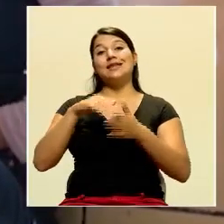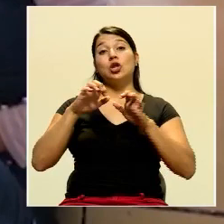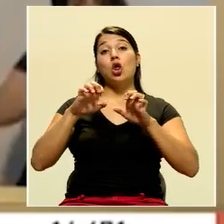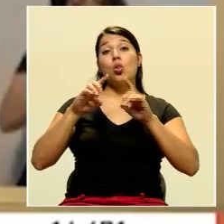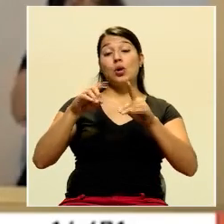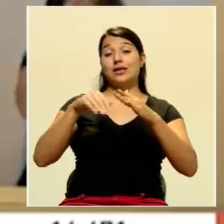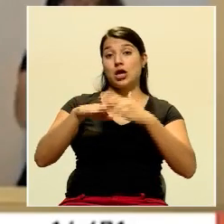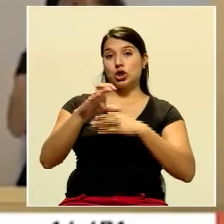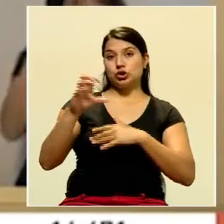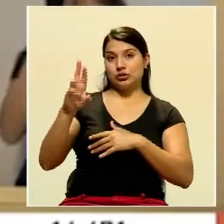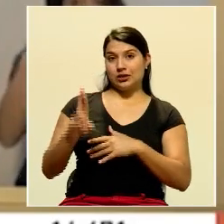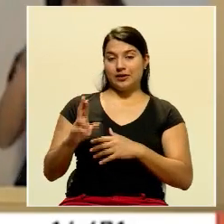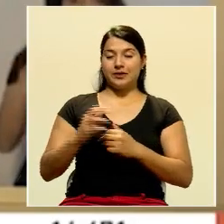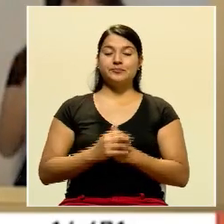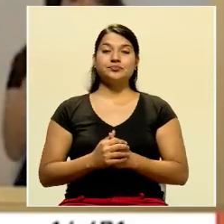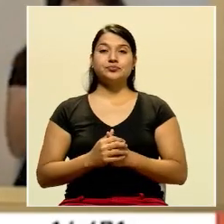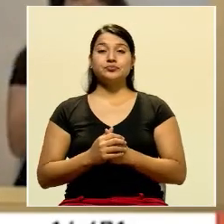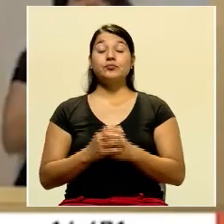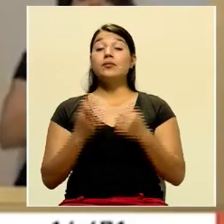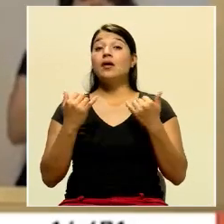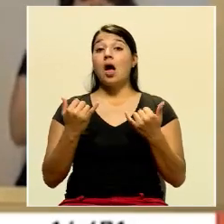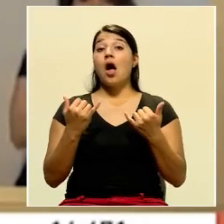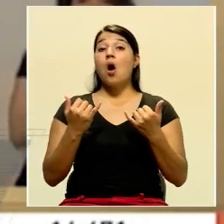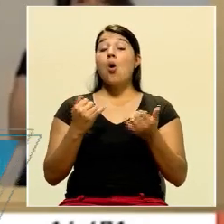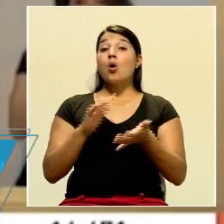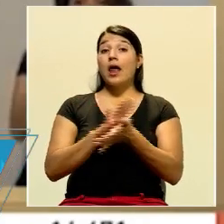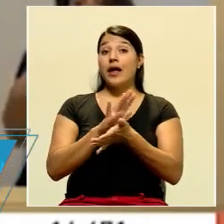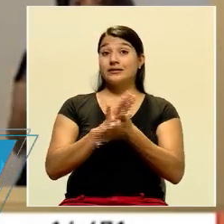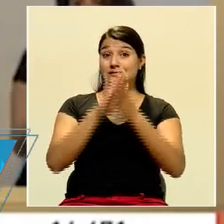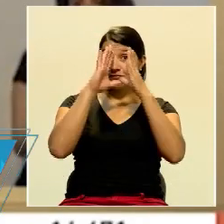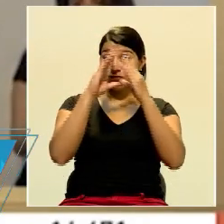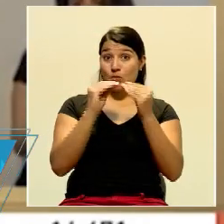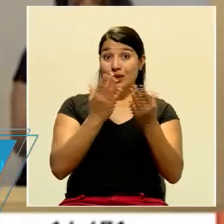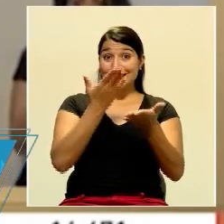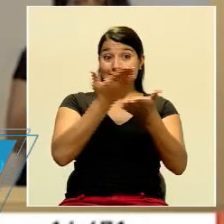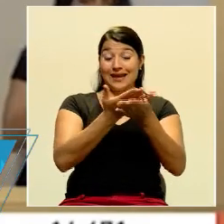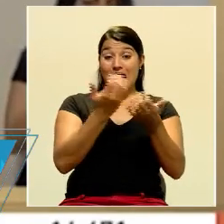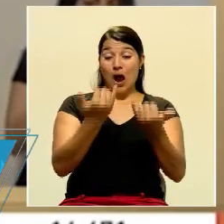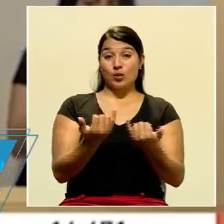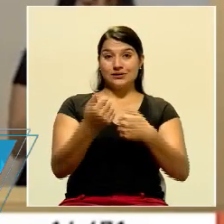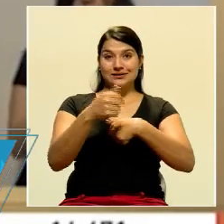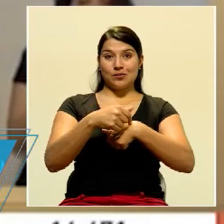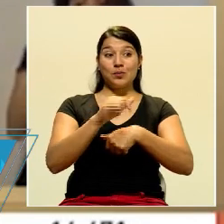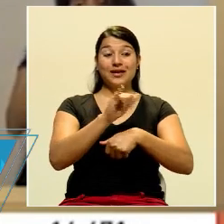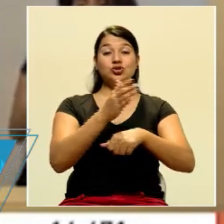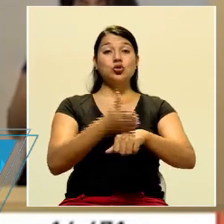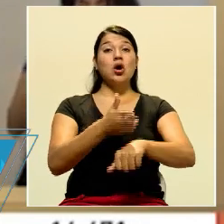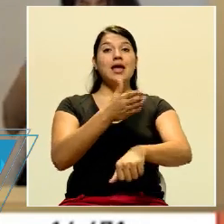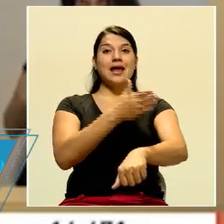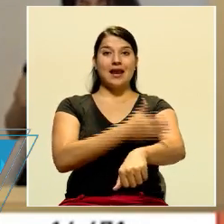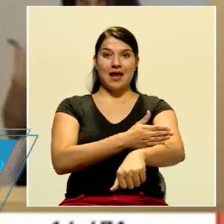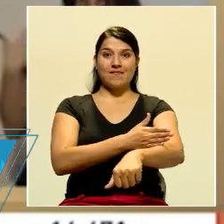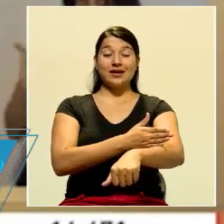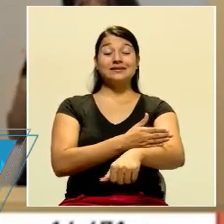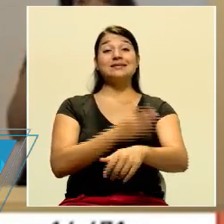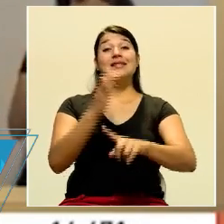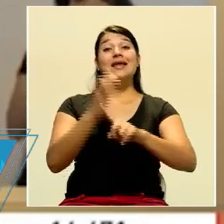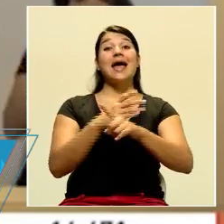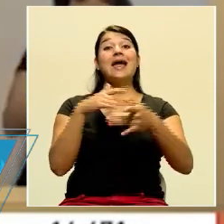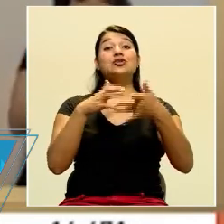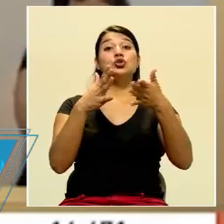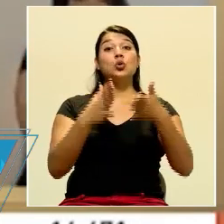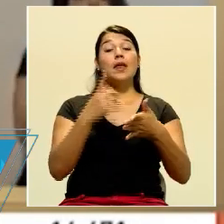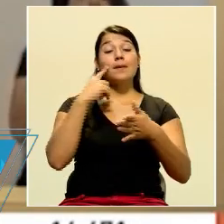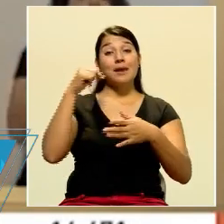El informe de logro de manera cualitativa está siendo entregado en este momento, que es el avance del estudiante en este primer semestre del